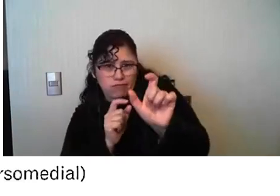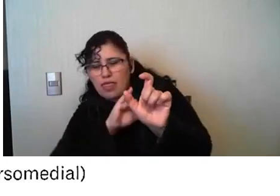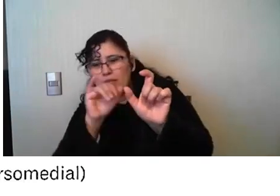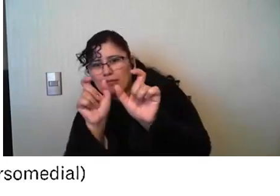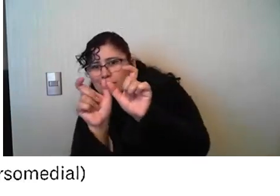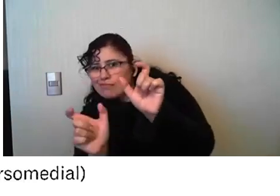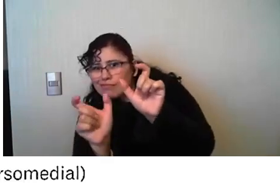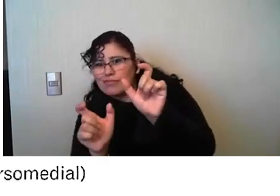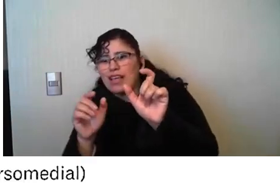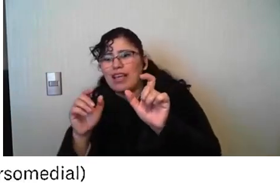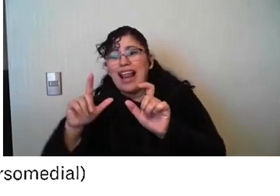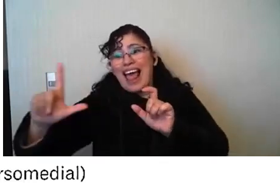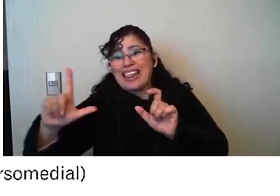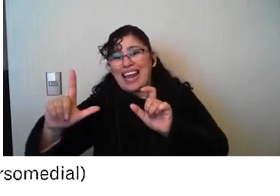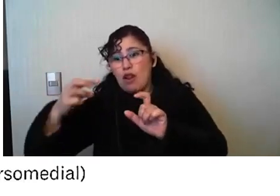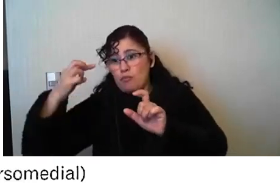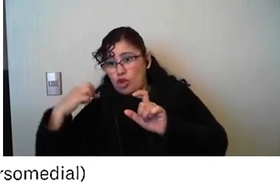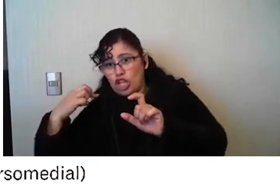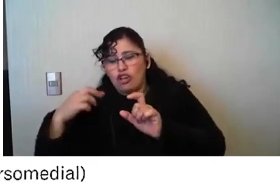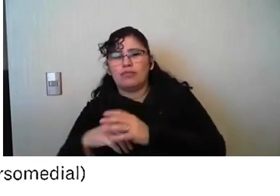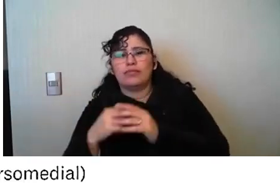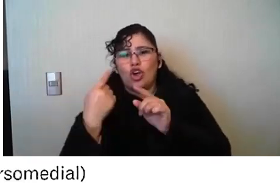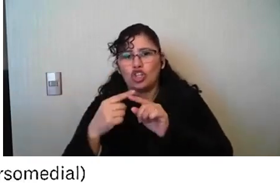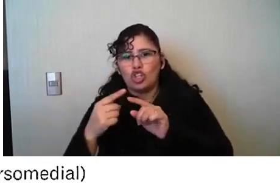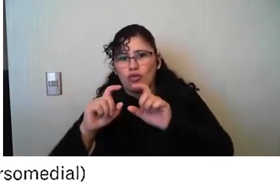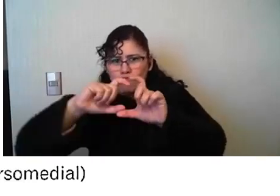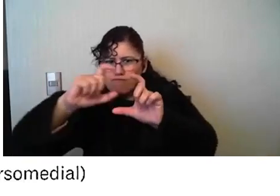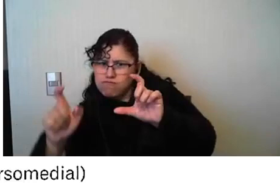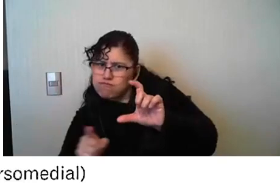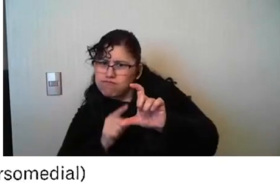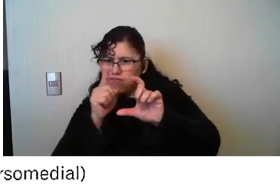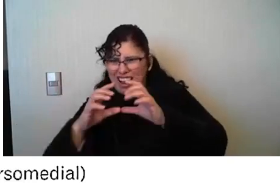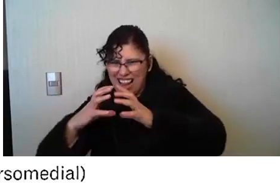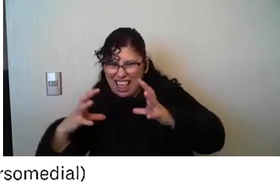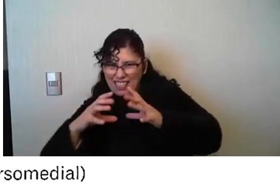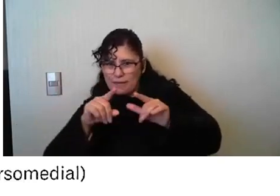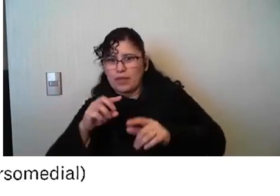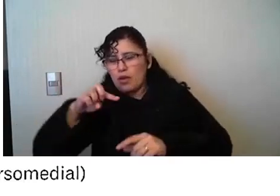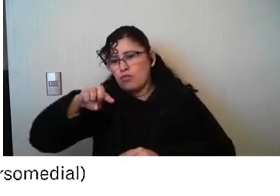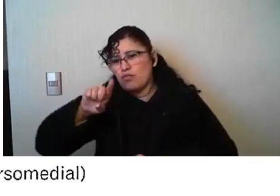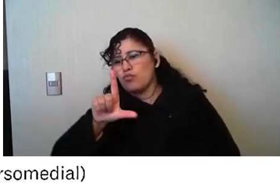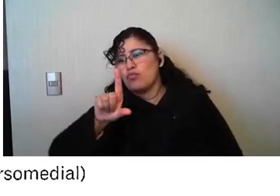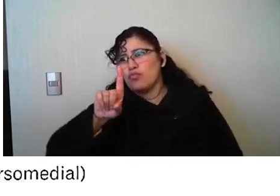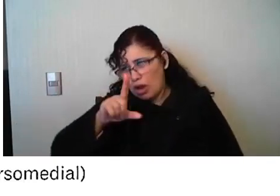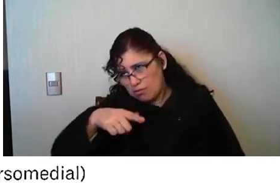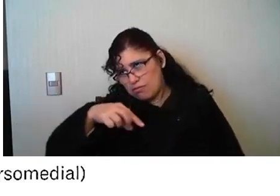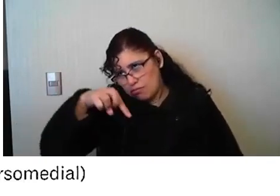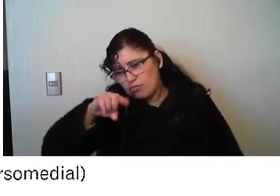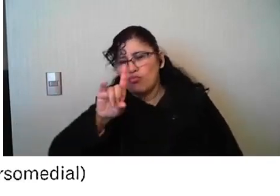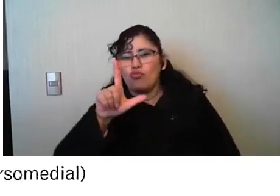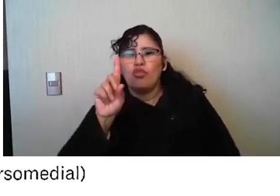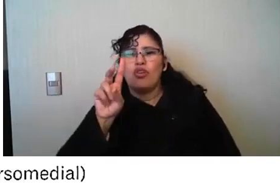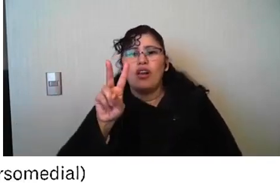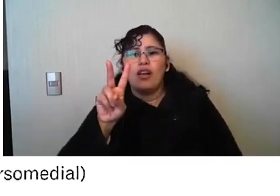posterior a este, y el núcleo pulvinar, que es este. ¿Ya? Pulvinar viene